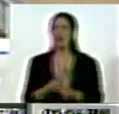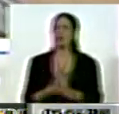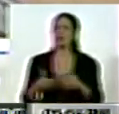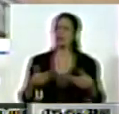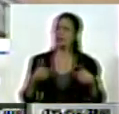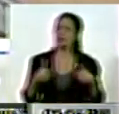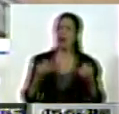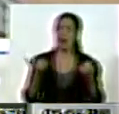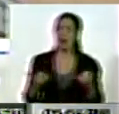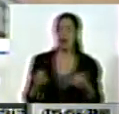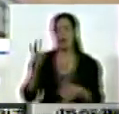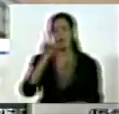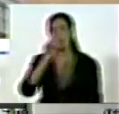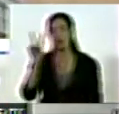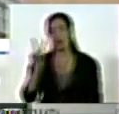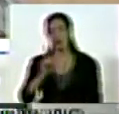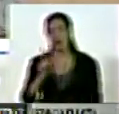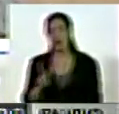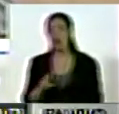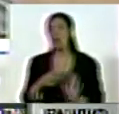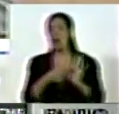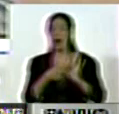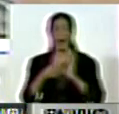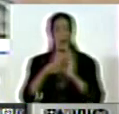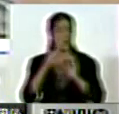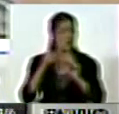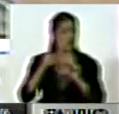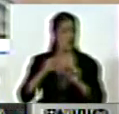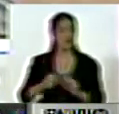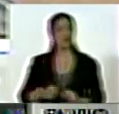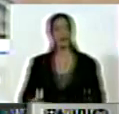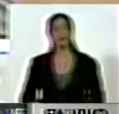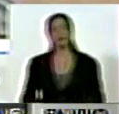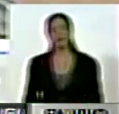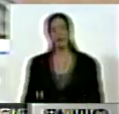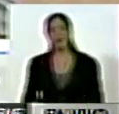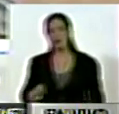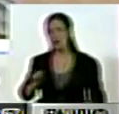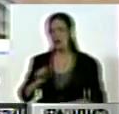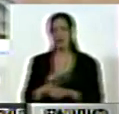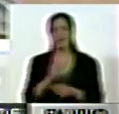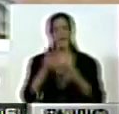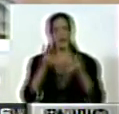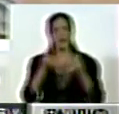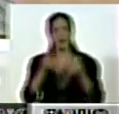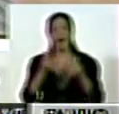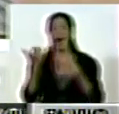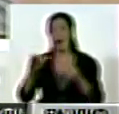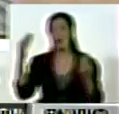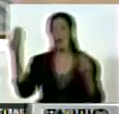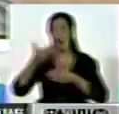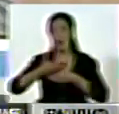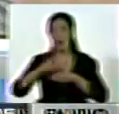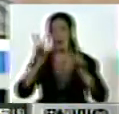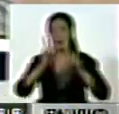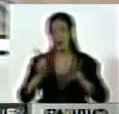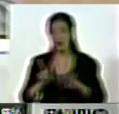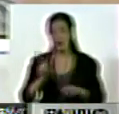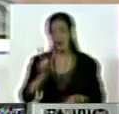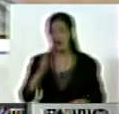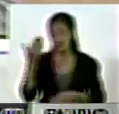hoy Venezuela, con ejemplos muy concretos, la agresión financiera, hay un bloqueo financiero contra nuestro